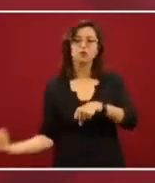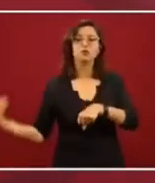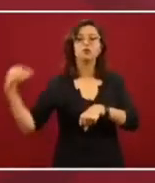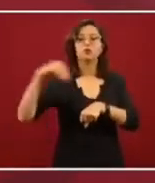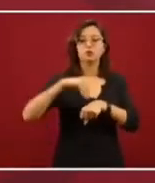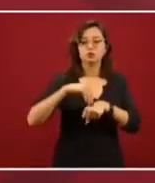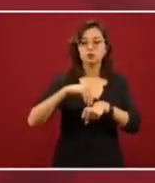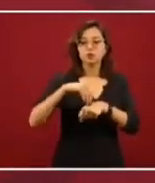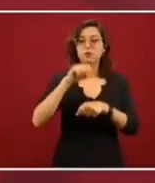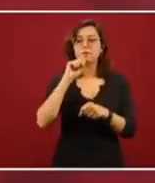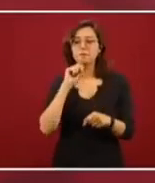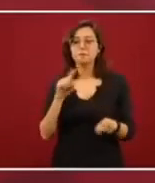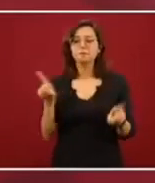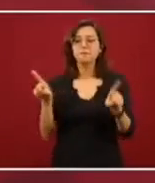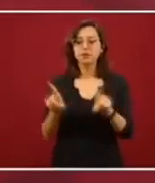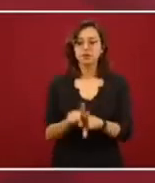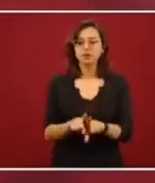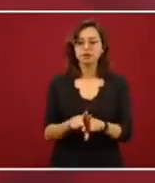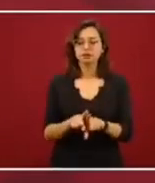actuar